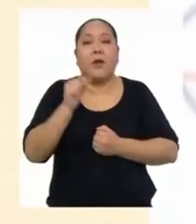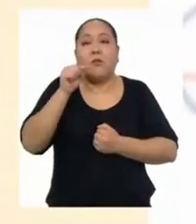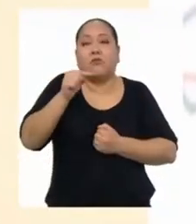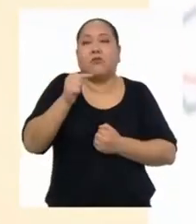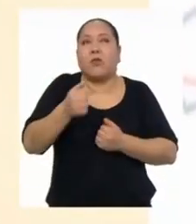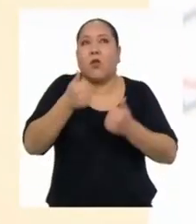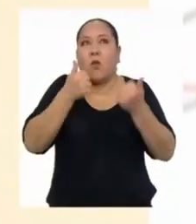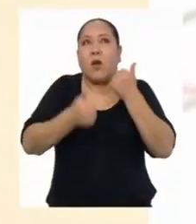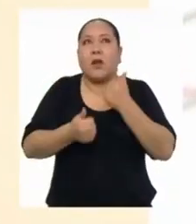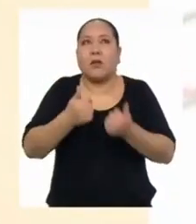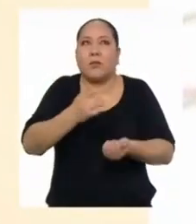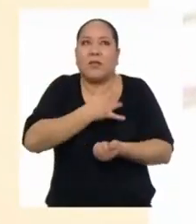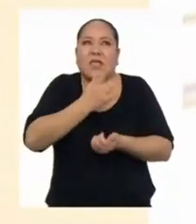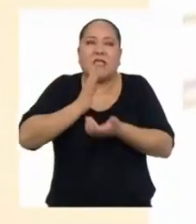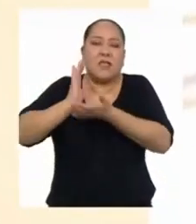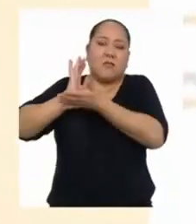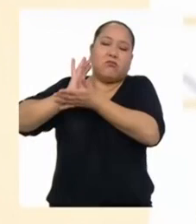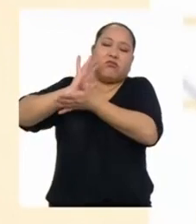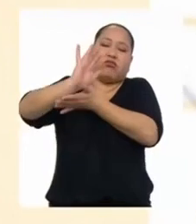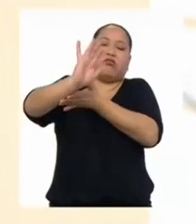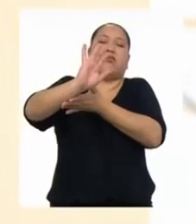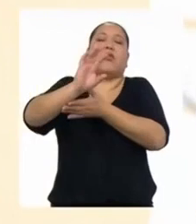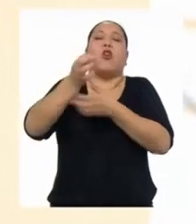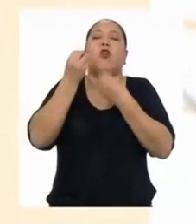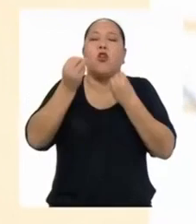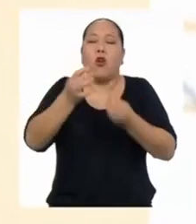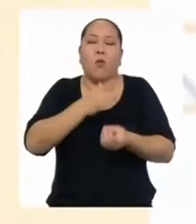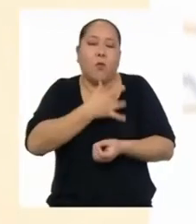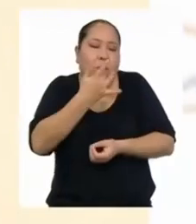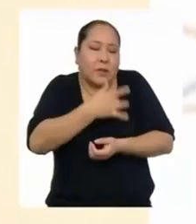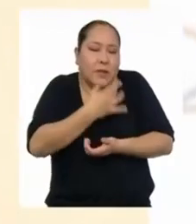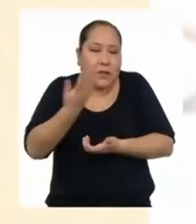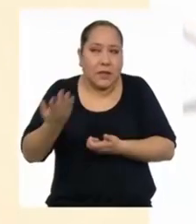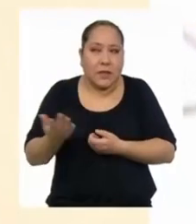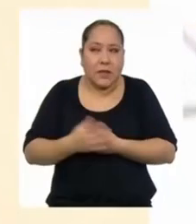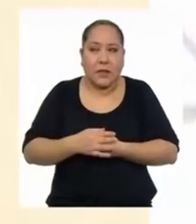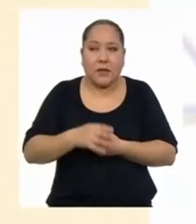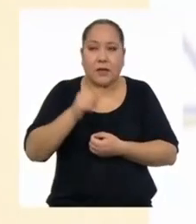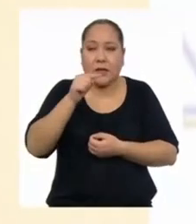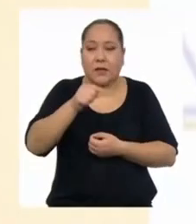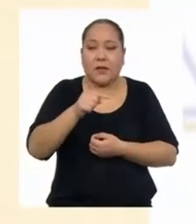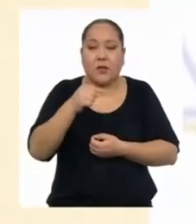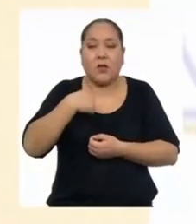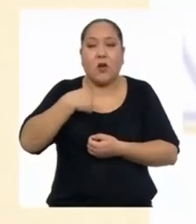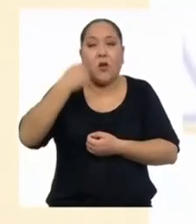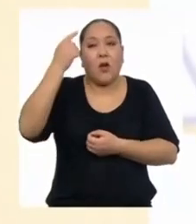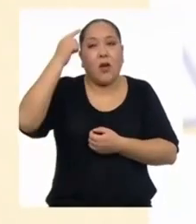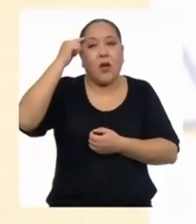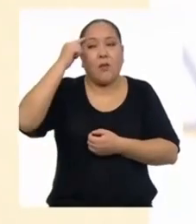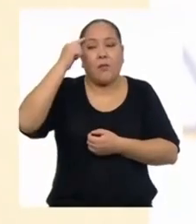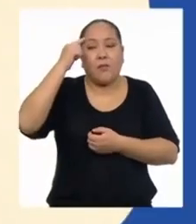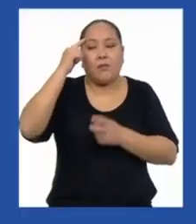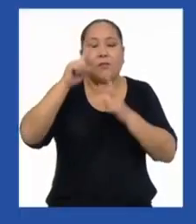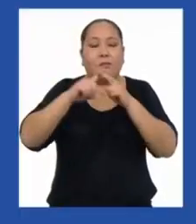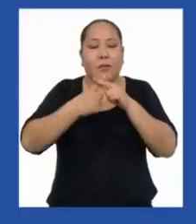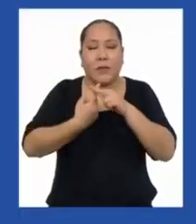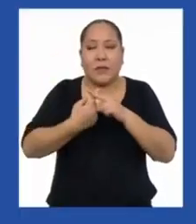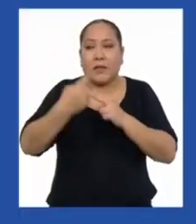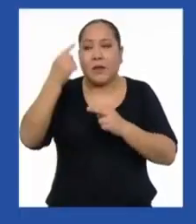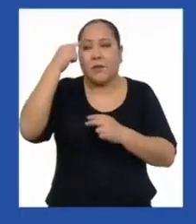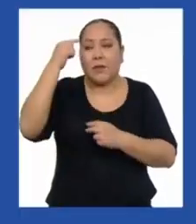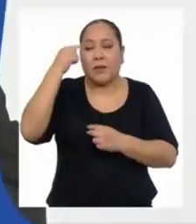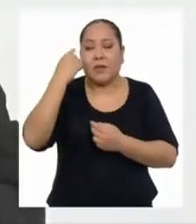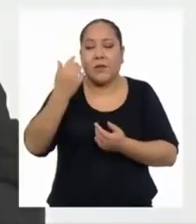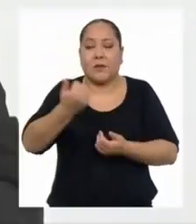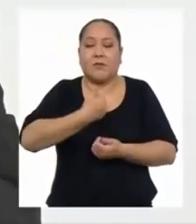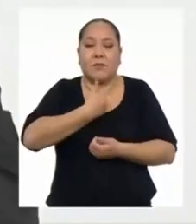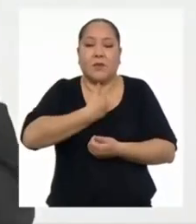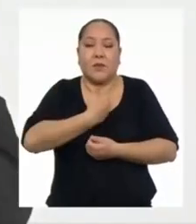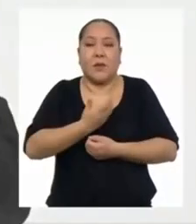sentir rechazada? ¿Cómo me sentí? ¿Qué empecé a pensar de mí misma?